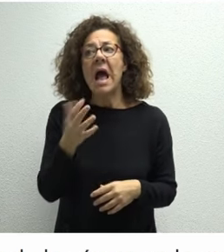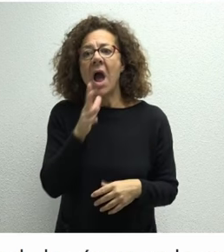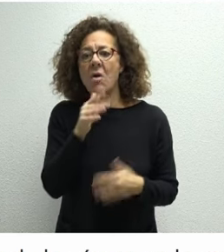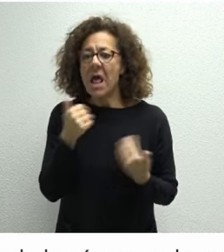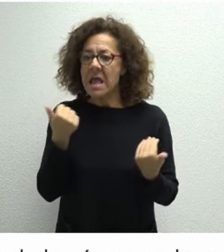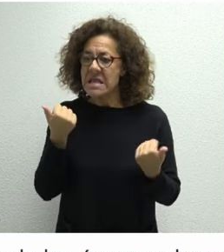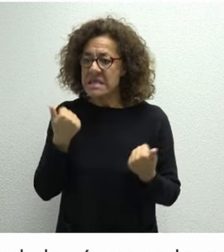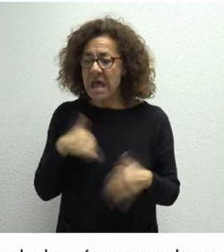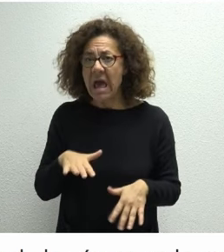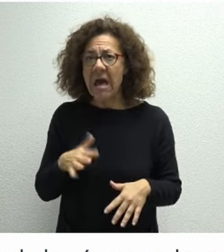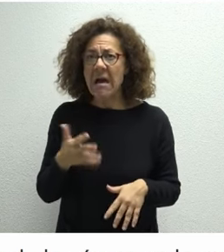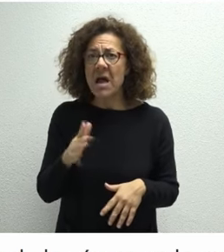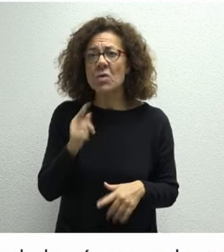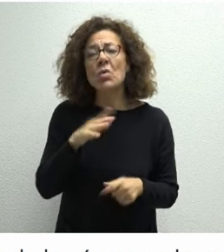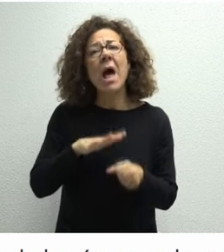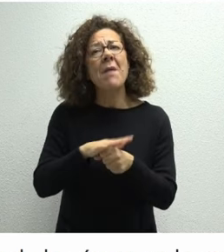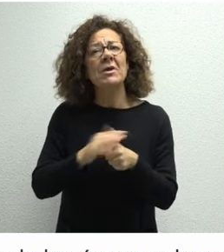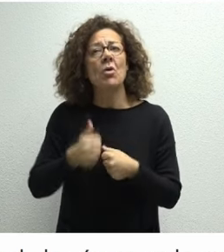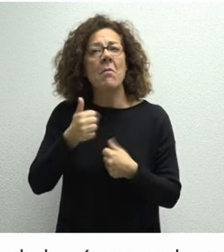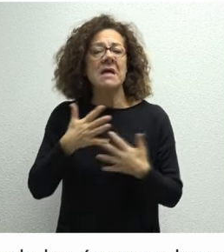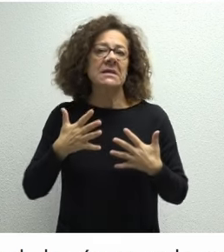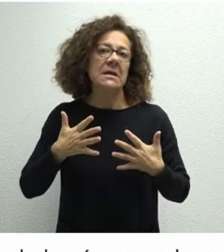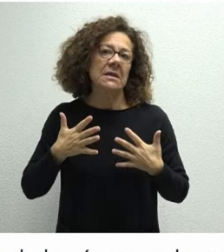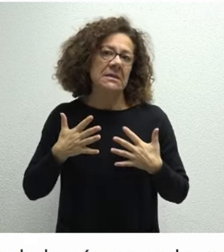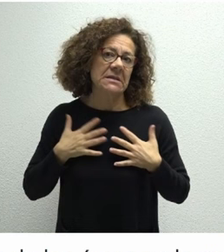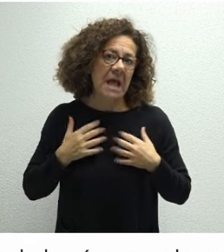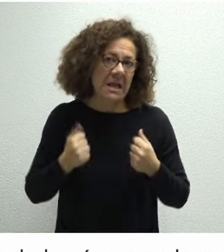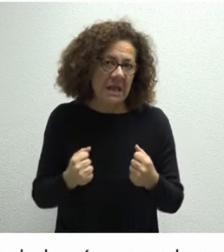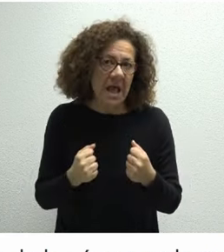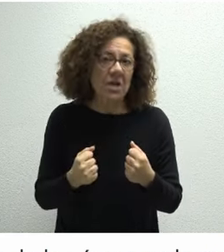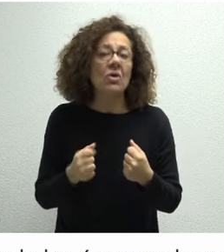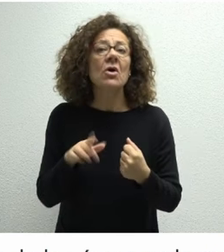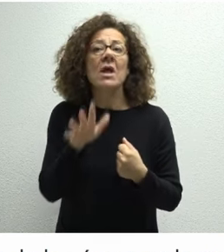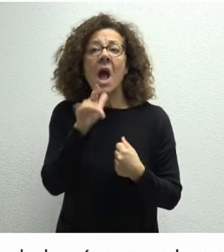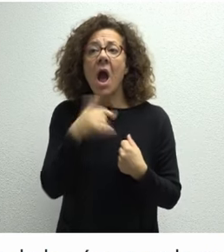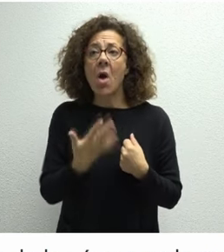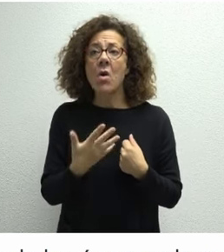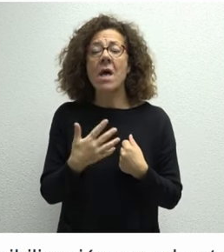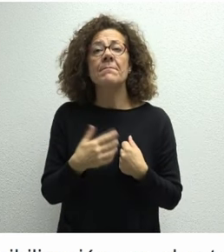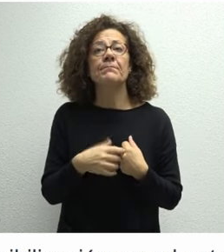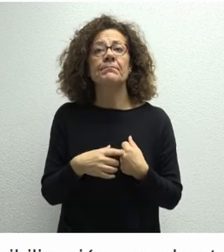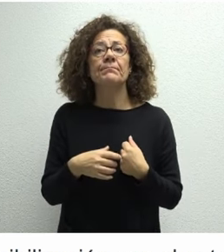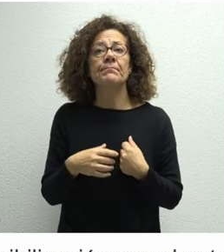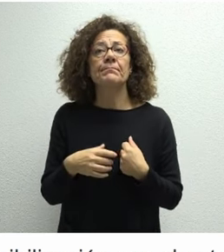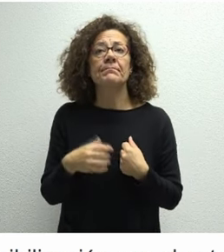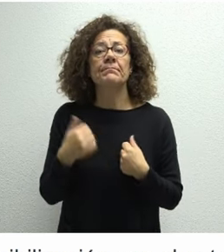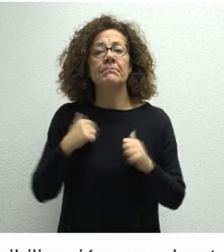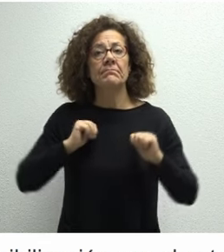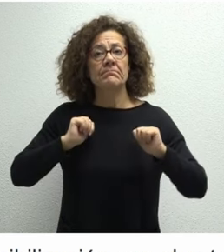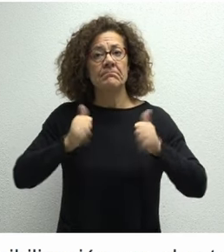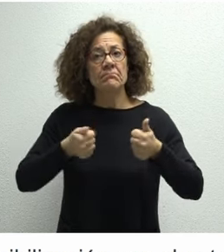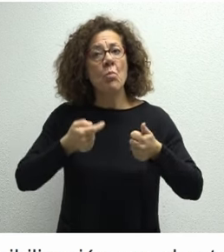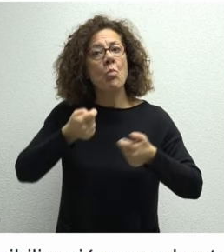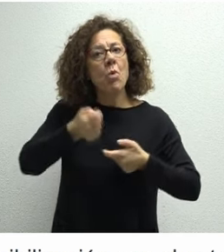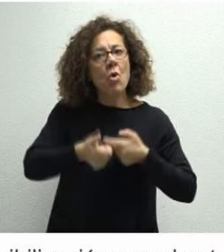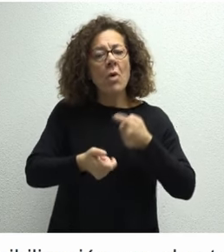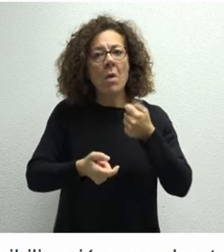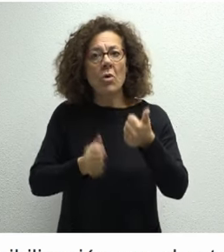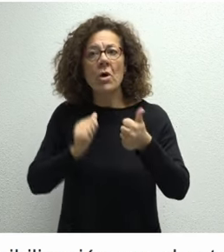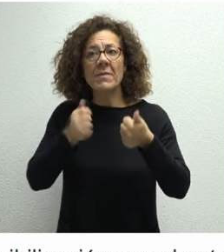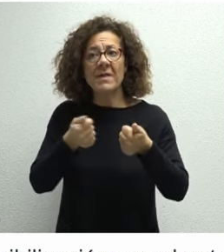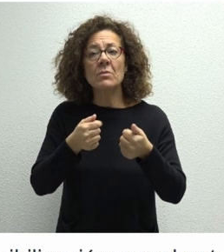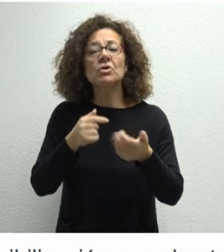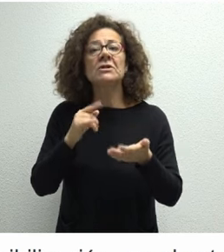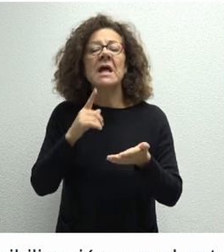desde no en un ámbito mucho más sanitario y ahora nos queda ya vamos introduciéndonos poquito a poco en el